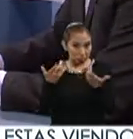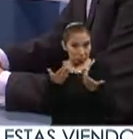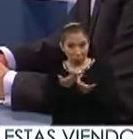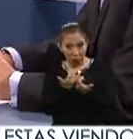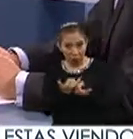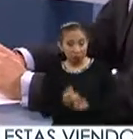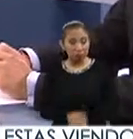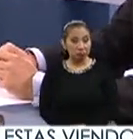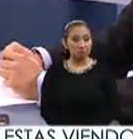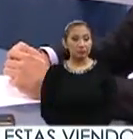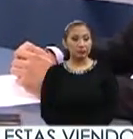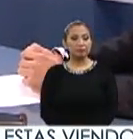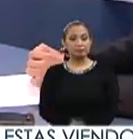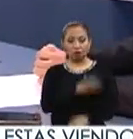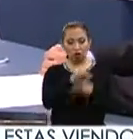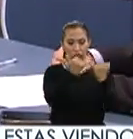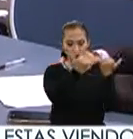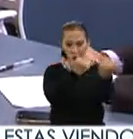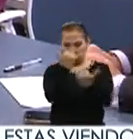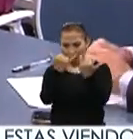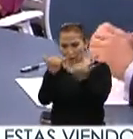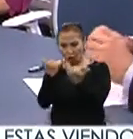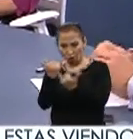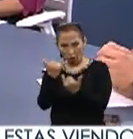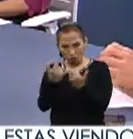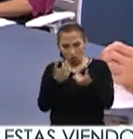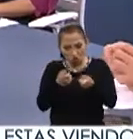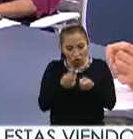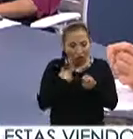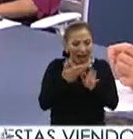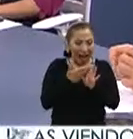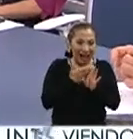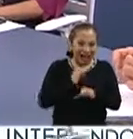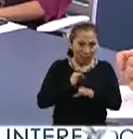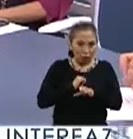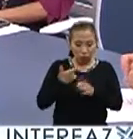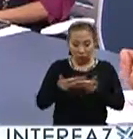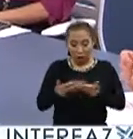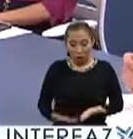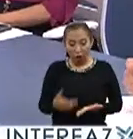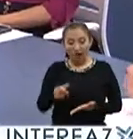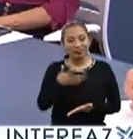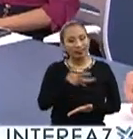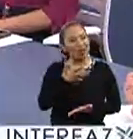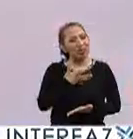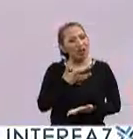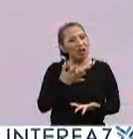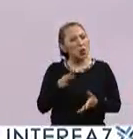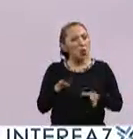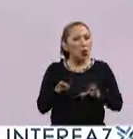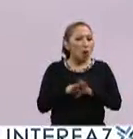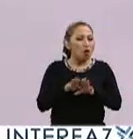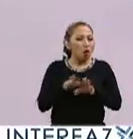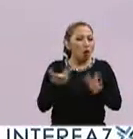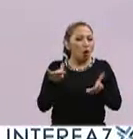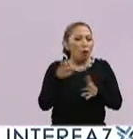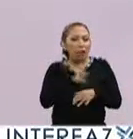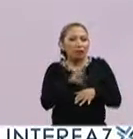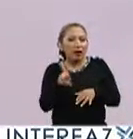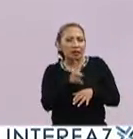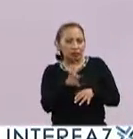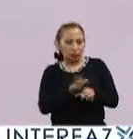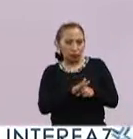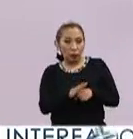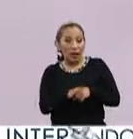otros? Todos estos videojuegos de antes y los actuales tienen una cierta coincidencia, que